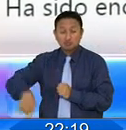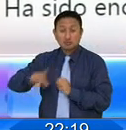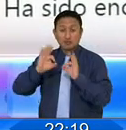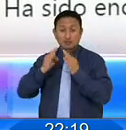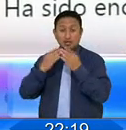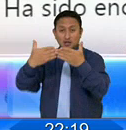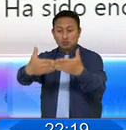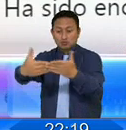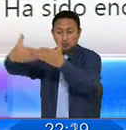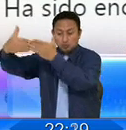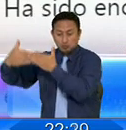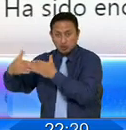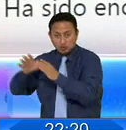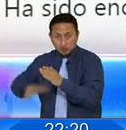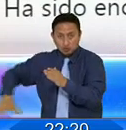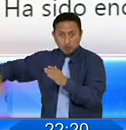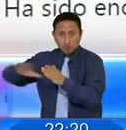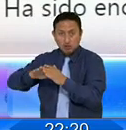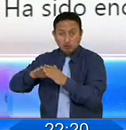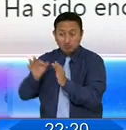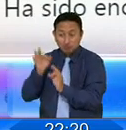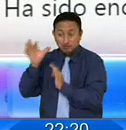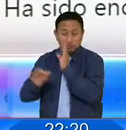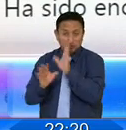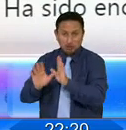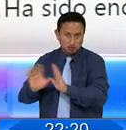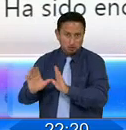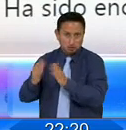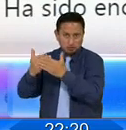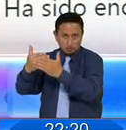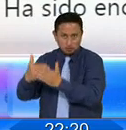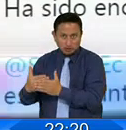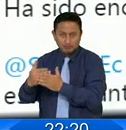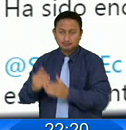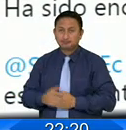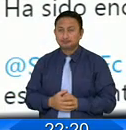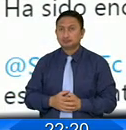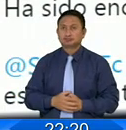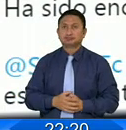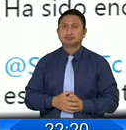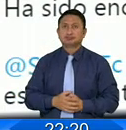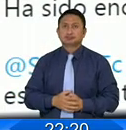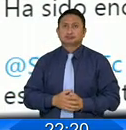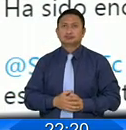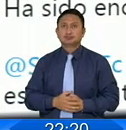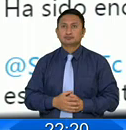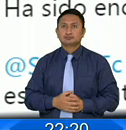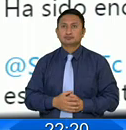epidemiológico en el sitio para así evitar que el virus siga propagándose.